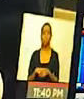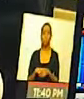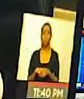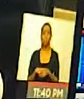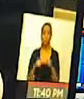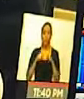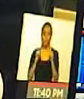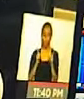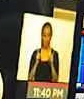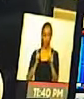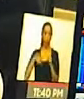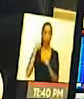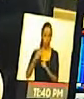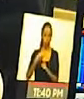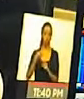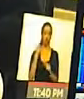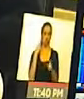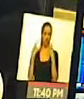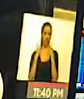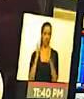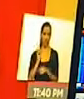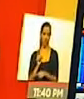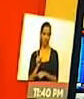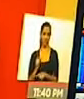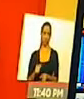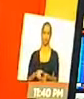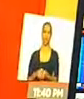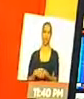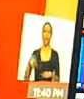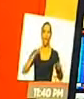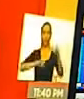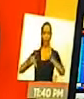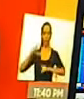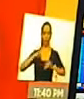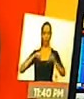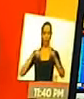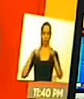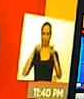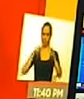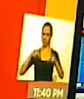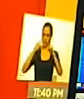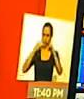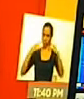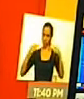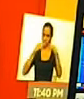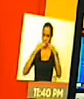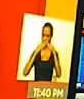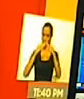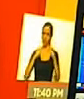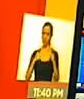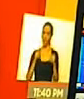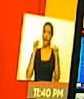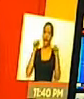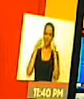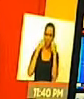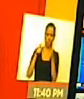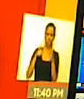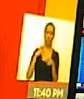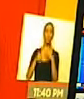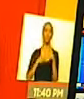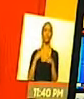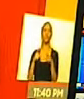otros son los que van a activar. Mira, claro. Con el caso del laboratorio este de la finca, yo por eso te lo busqué ahorita porque no había leído, ahí se podía producir